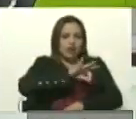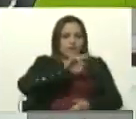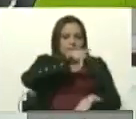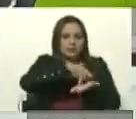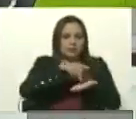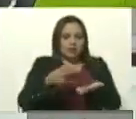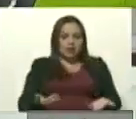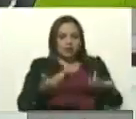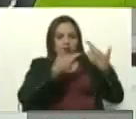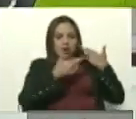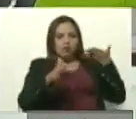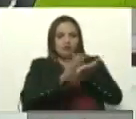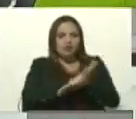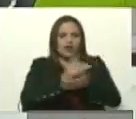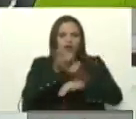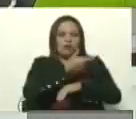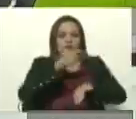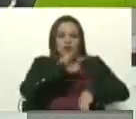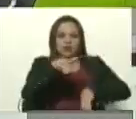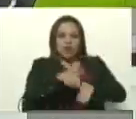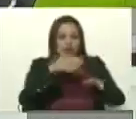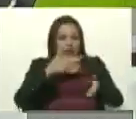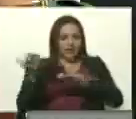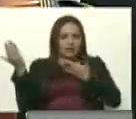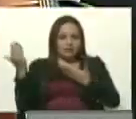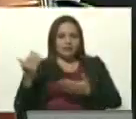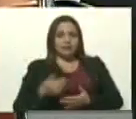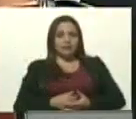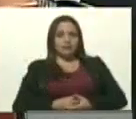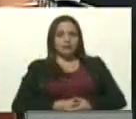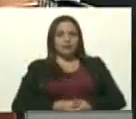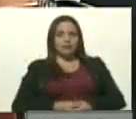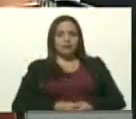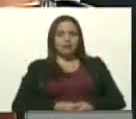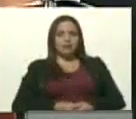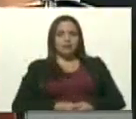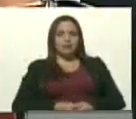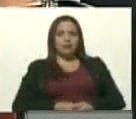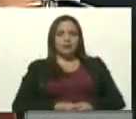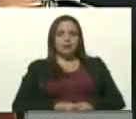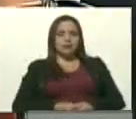de autoridades del Ejecutivo Nacional. Adelante.